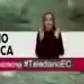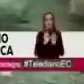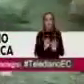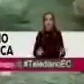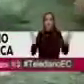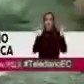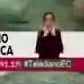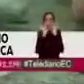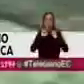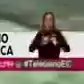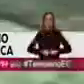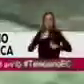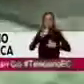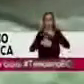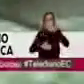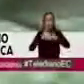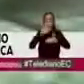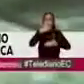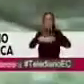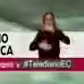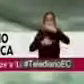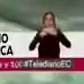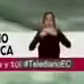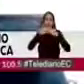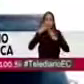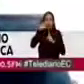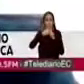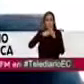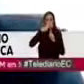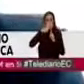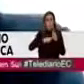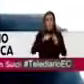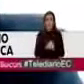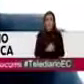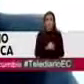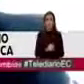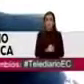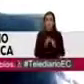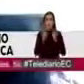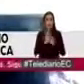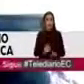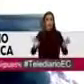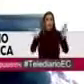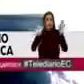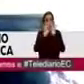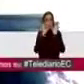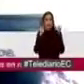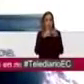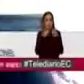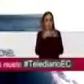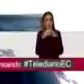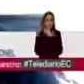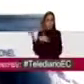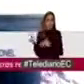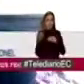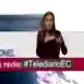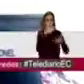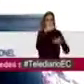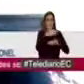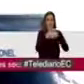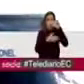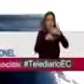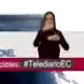que el ciudadano debe pagar y que constan en su planilla mensual. En realidad, en la siguiente factura va a aparecer un rubro en el que